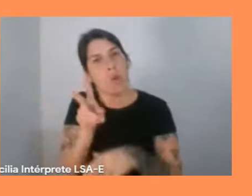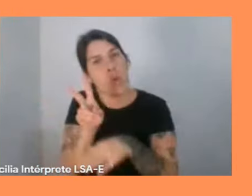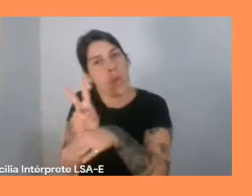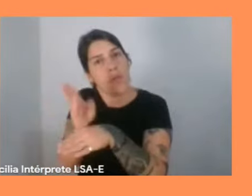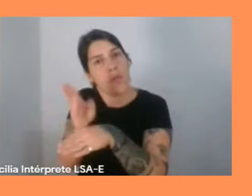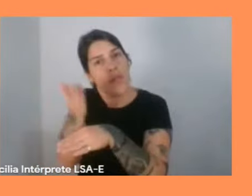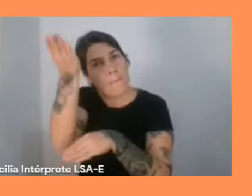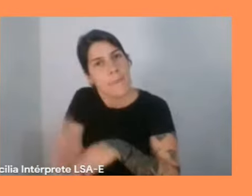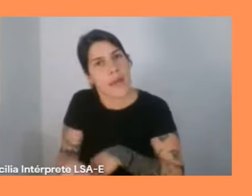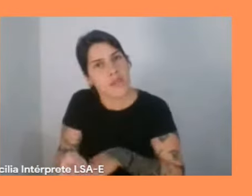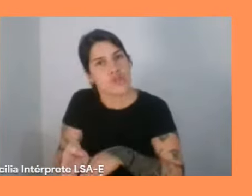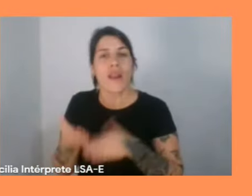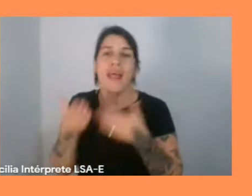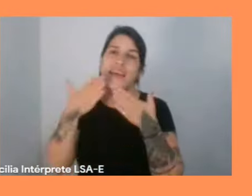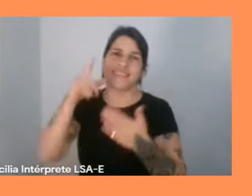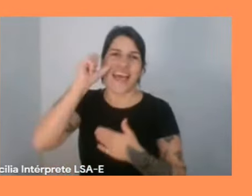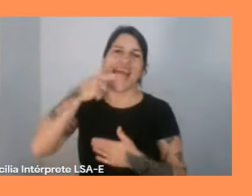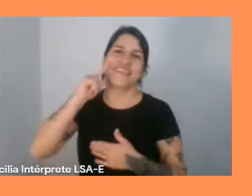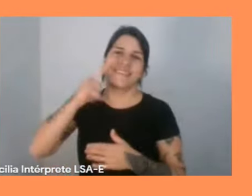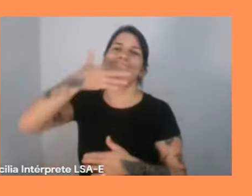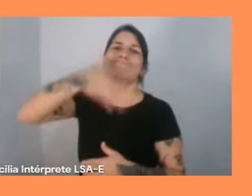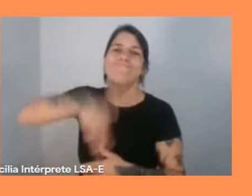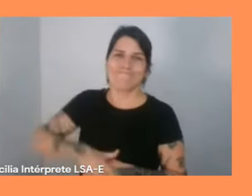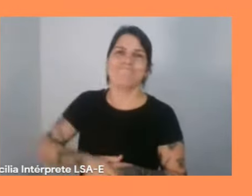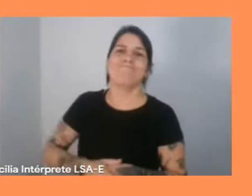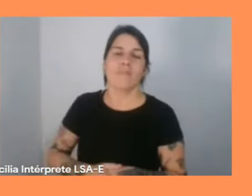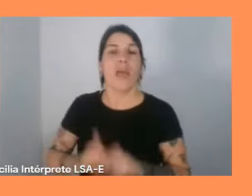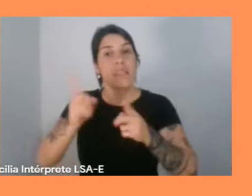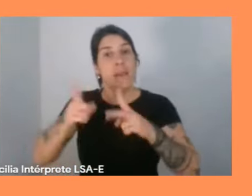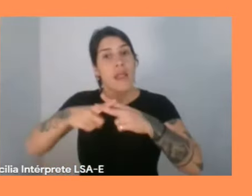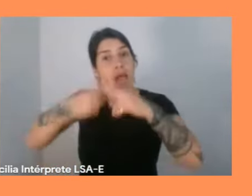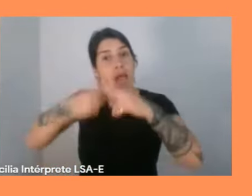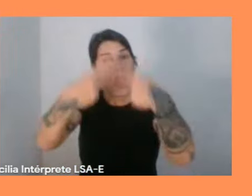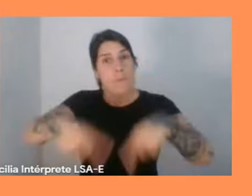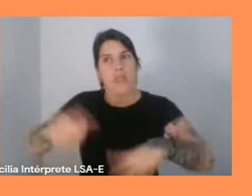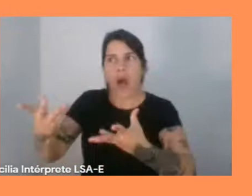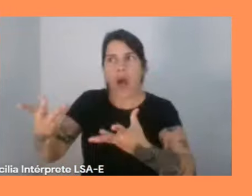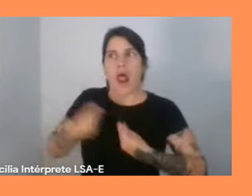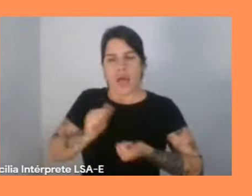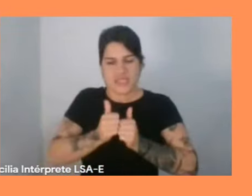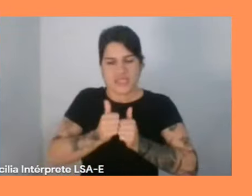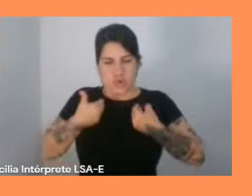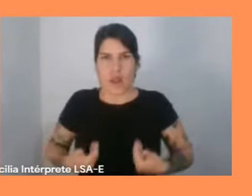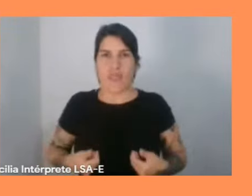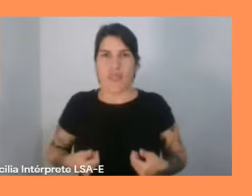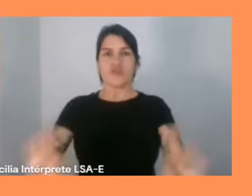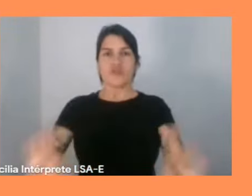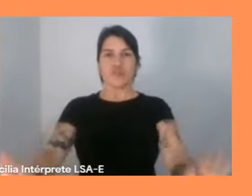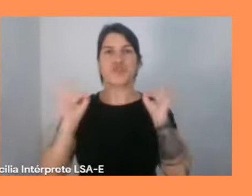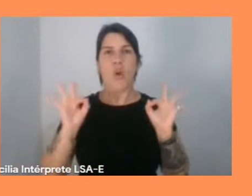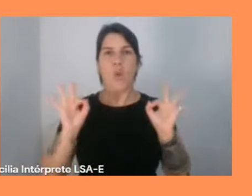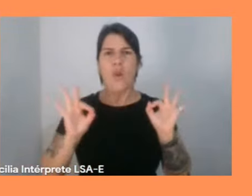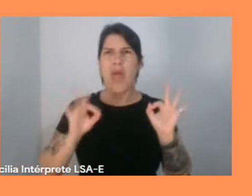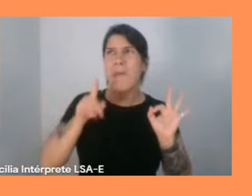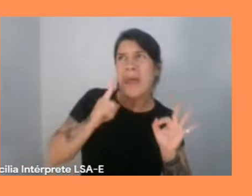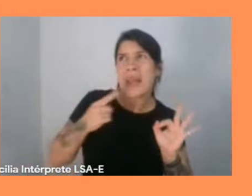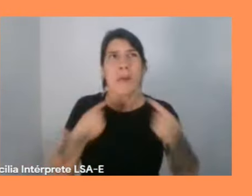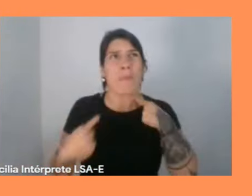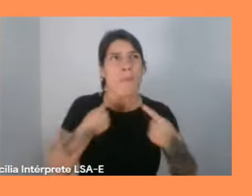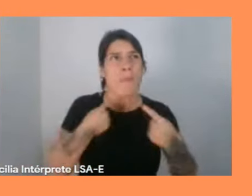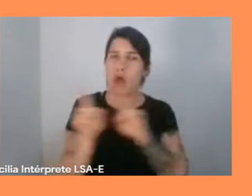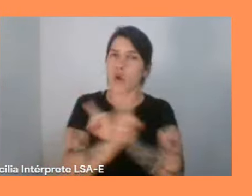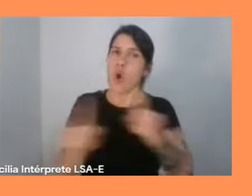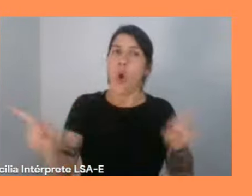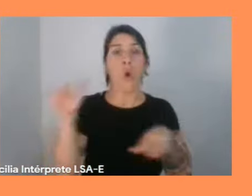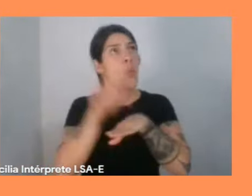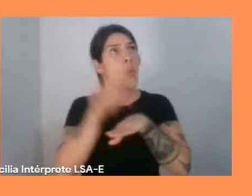vivir nuestra sexualidad sin riesgos, sin culpas, acercándonos cada vez más a nuestro propio